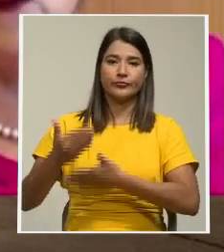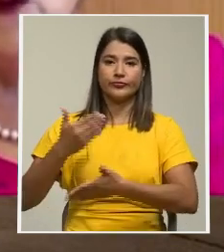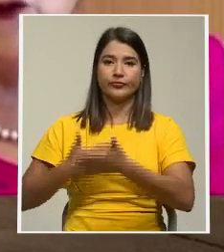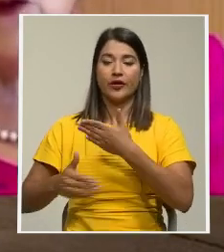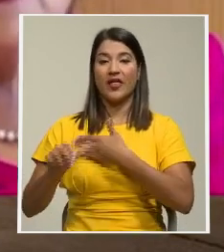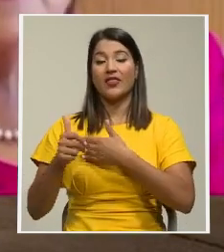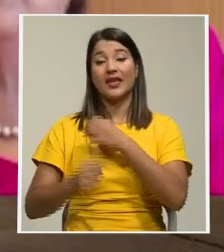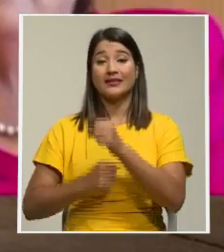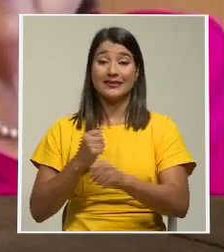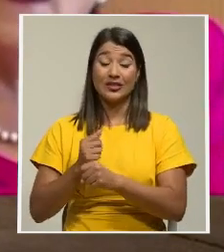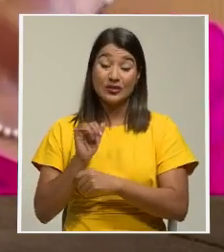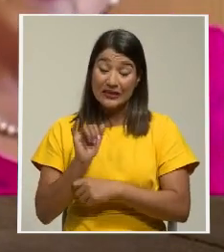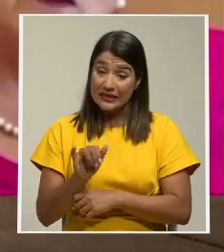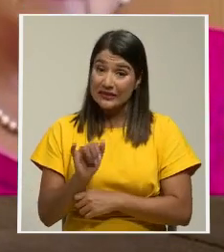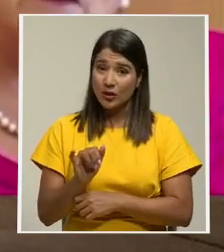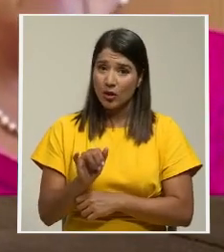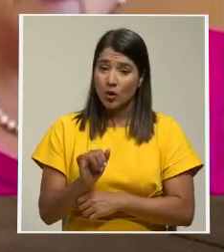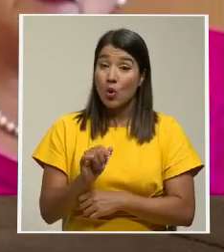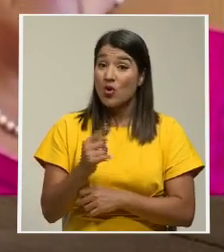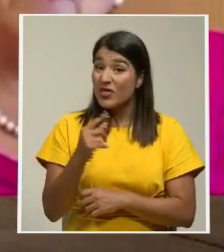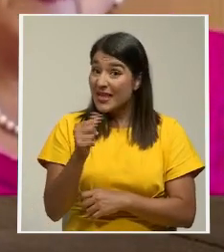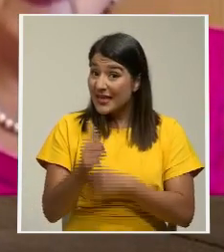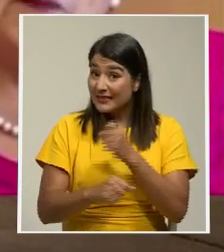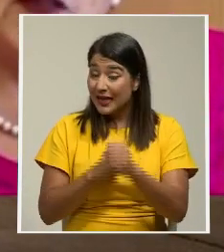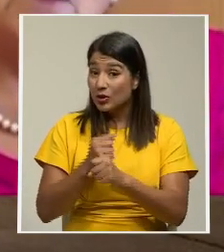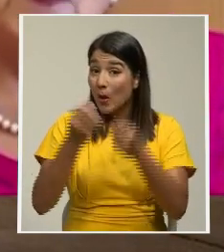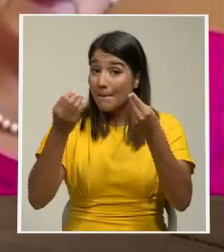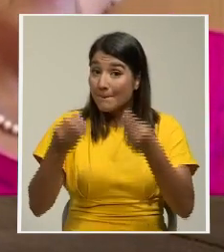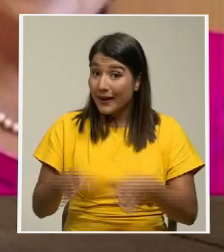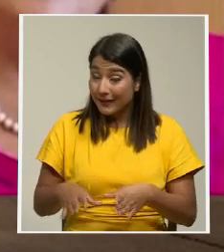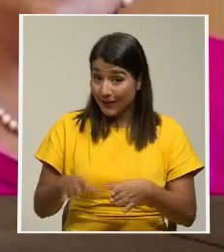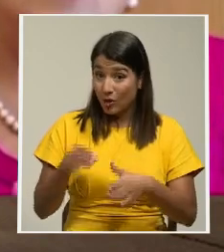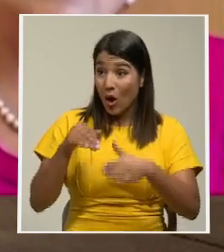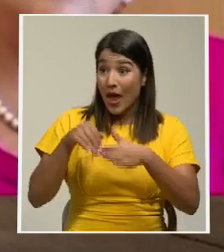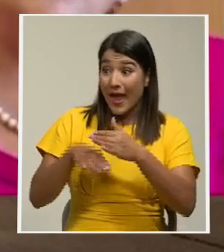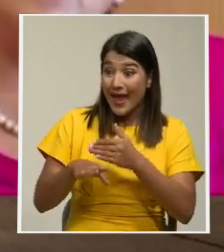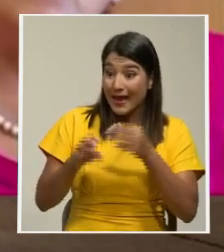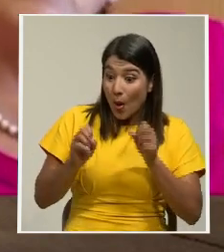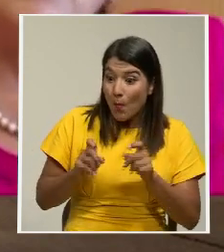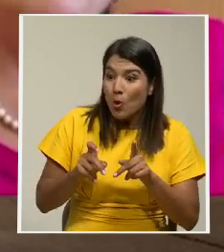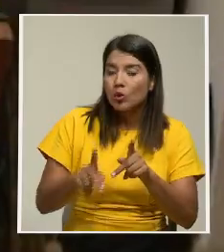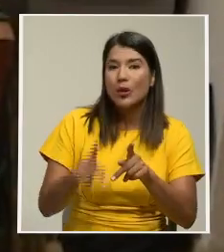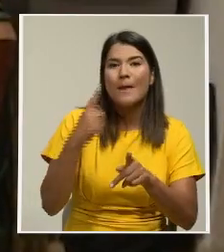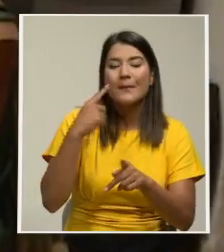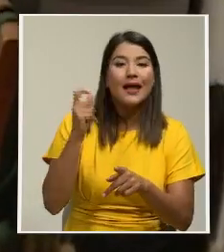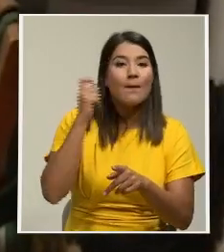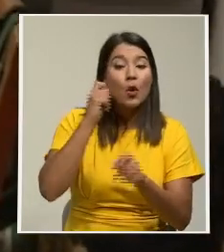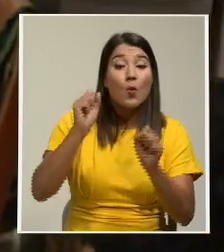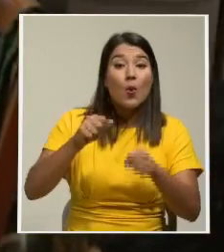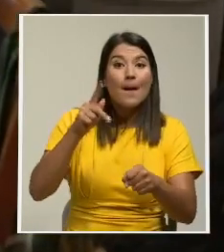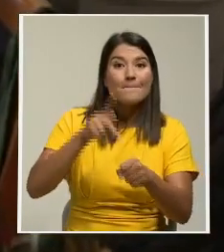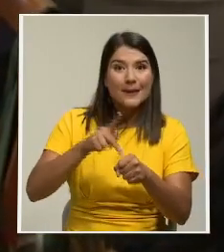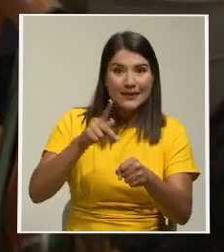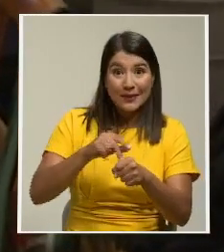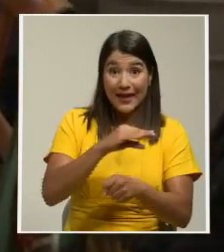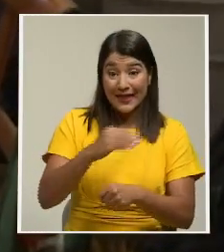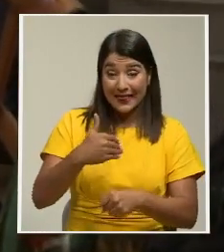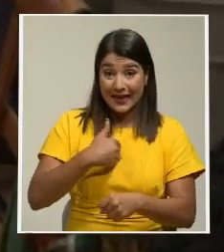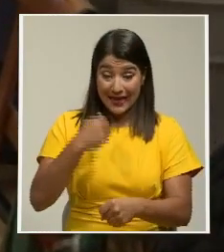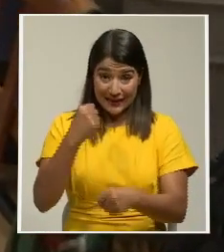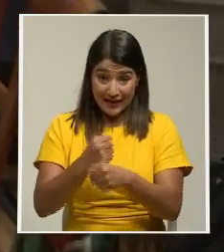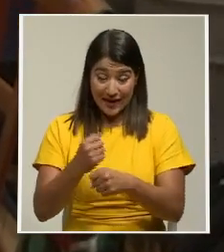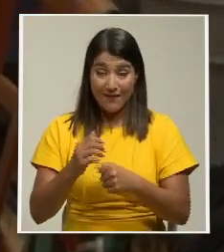lo que a nosotros, una década perdida, ¿verdad?, en la participación de la mujer en el mercado laboral. En medio de las